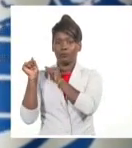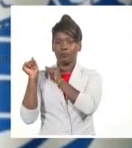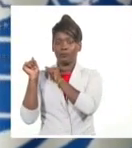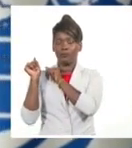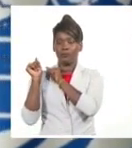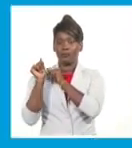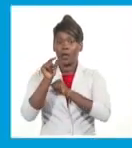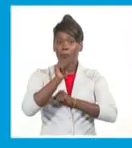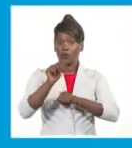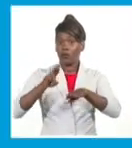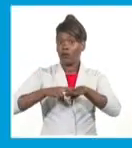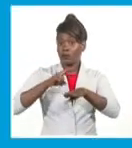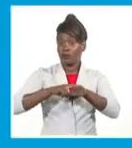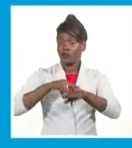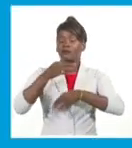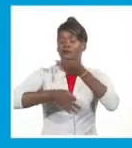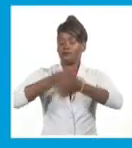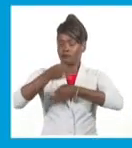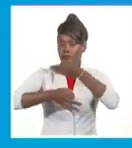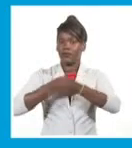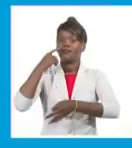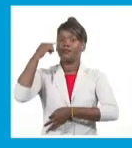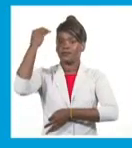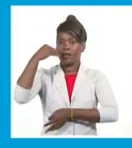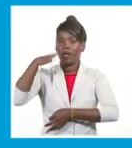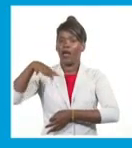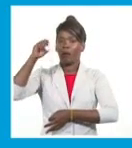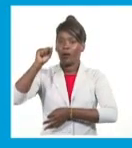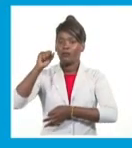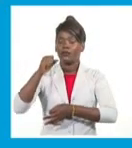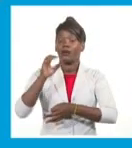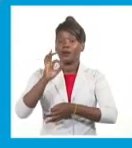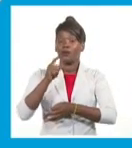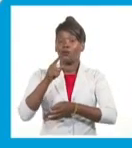cubanos denunciaron la manipulación política sobre las libertades de religión y